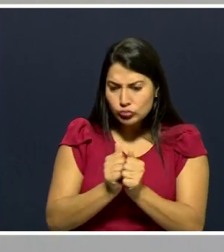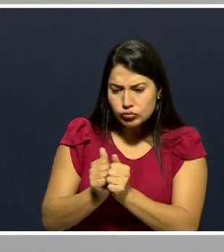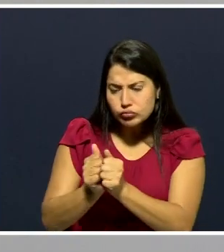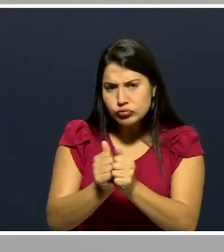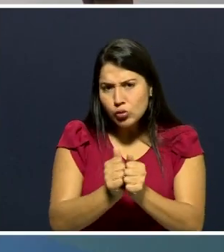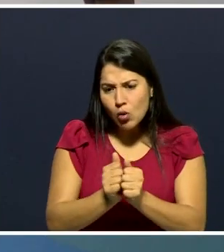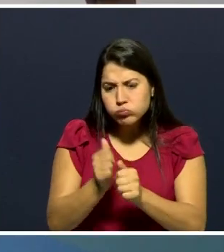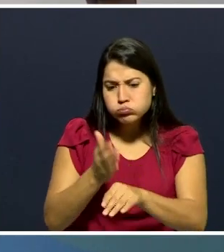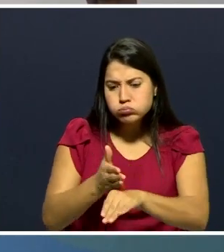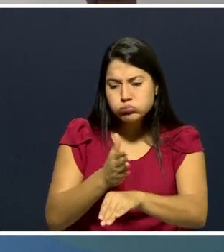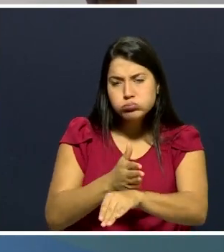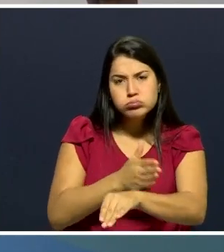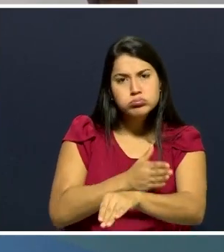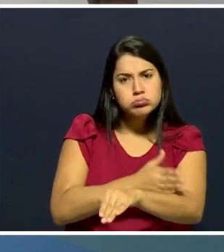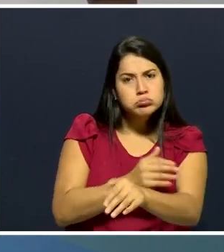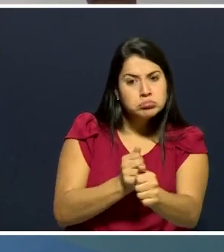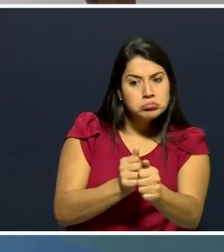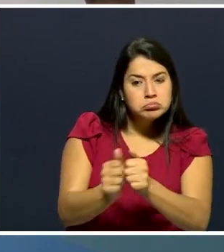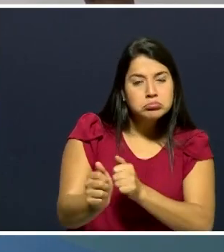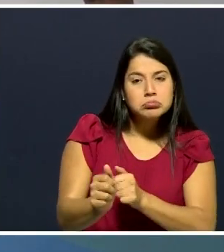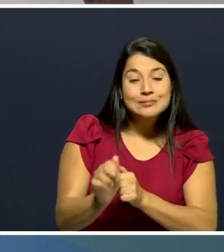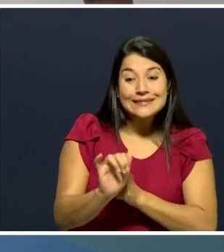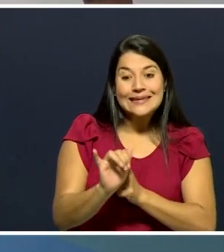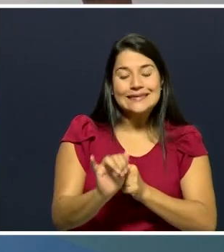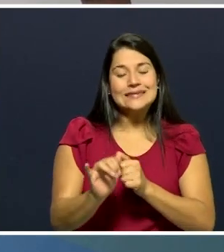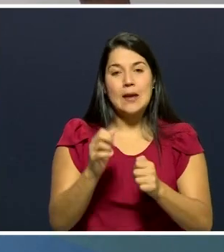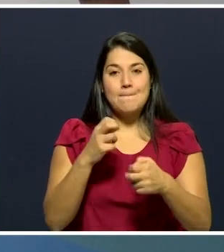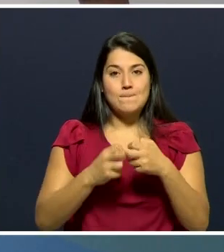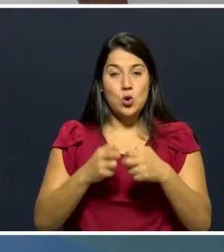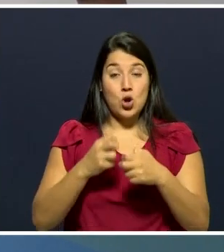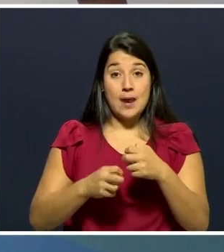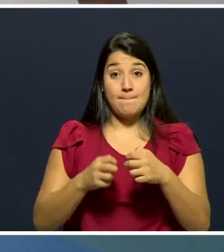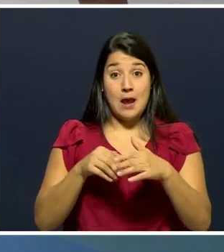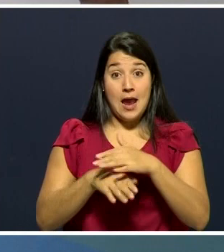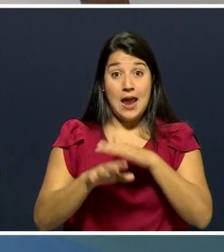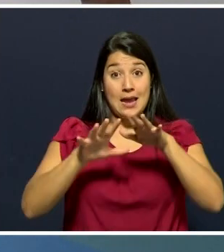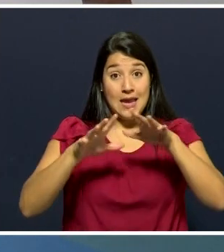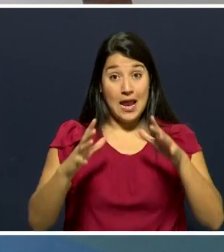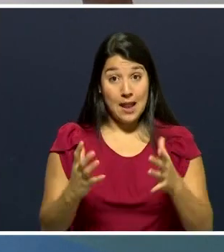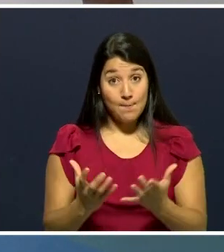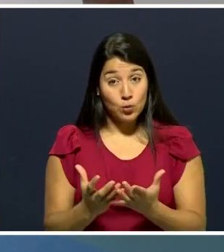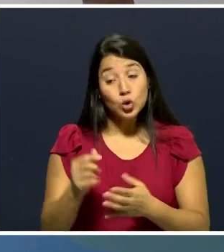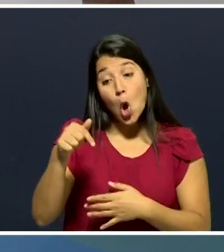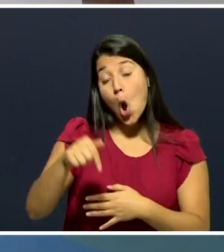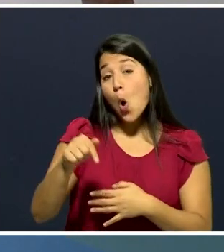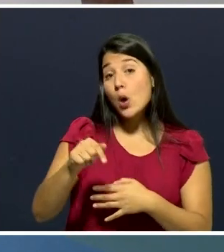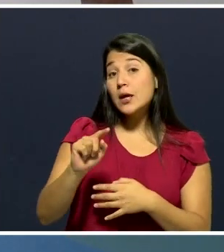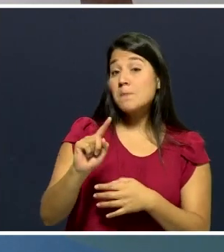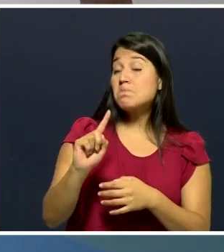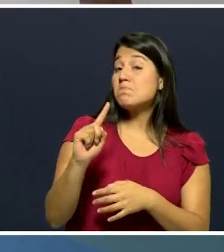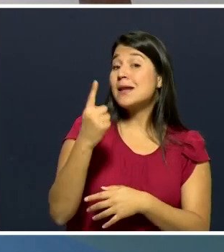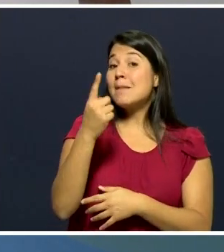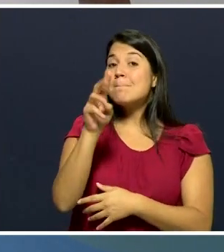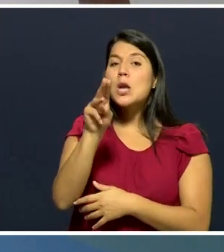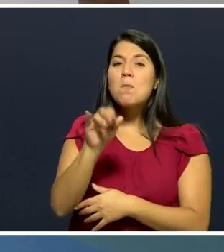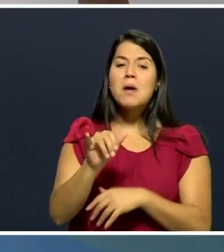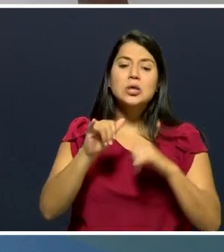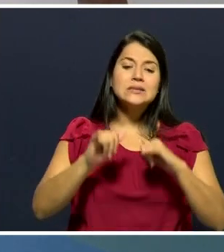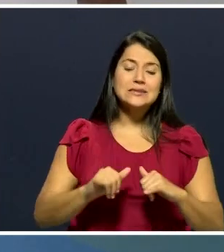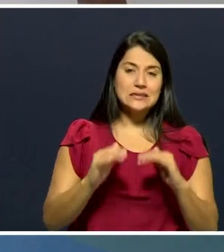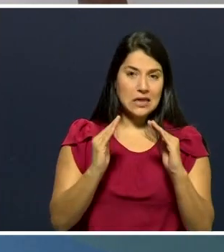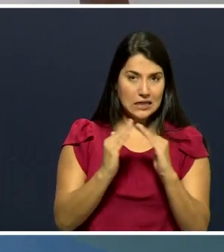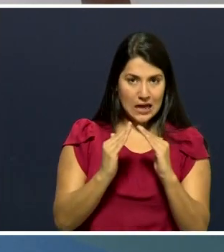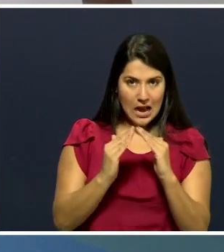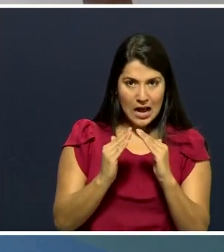de este enorme problema mundial. Entonces, un 1 de mayo en casa,